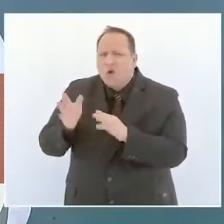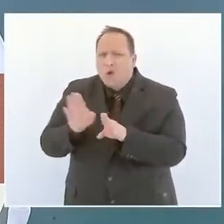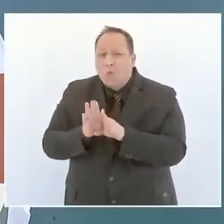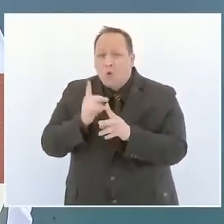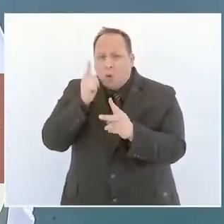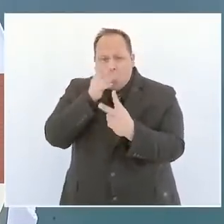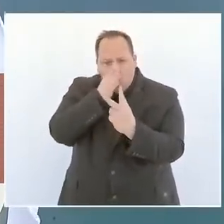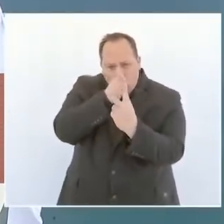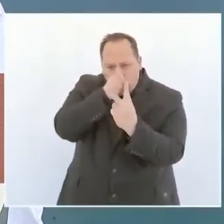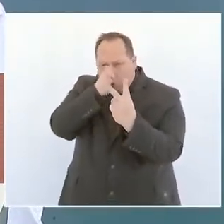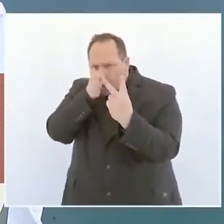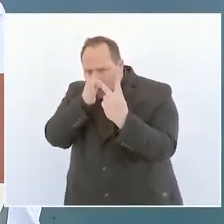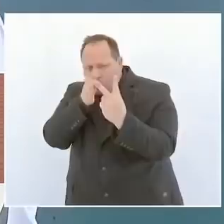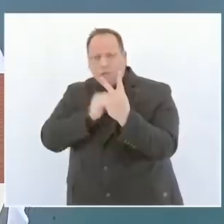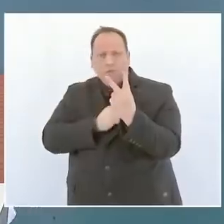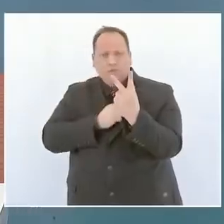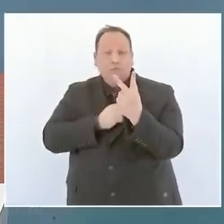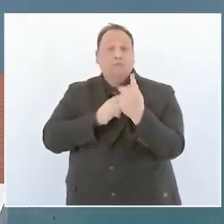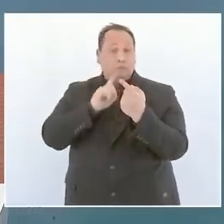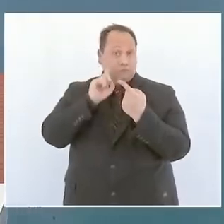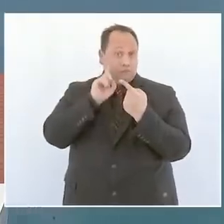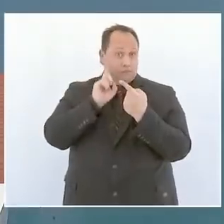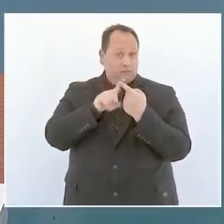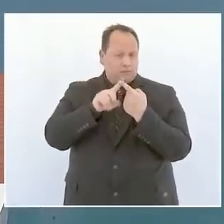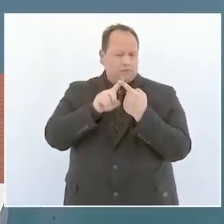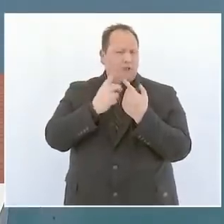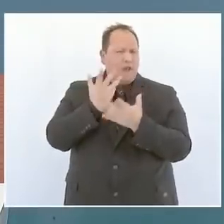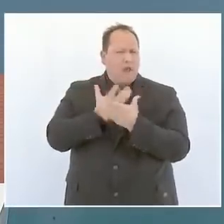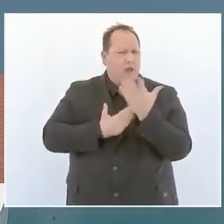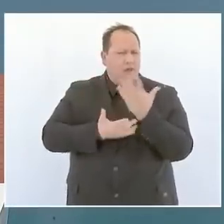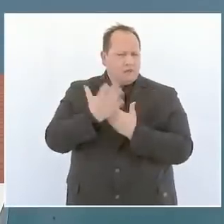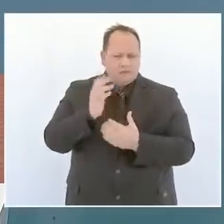Uno es el de